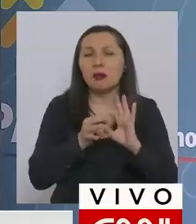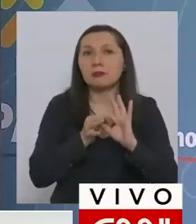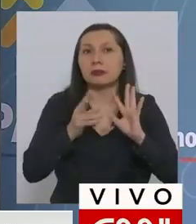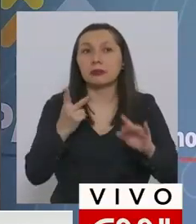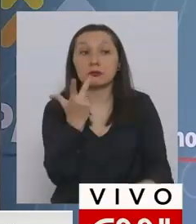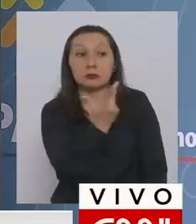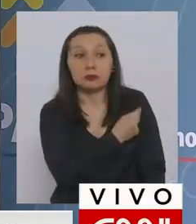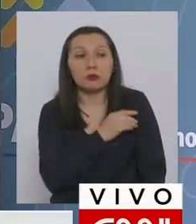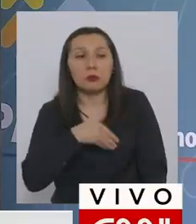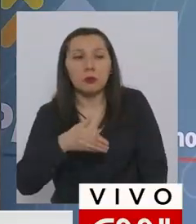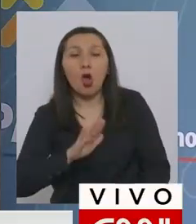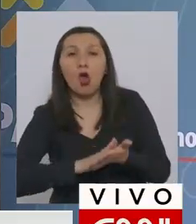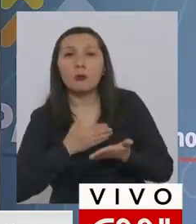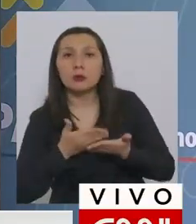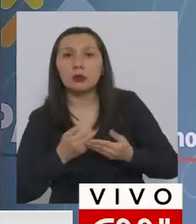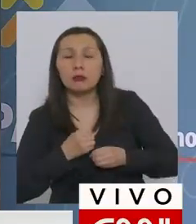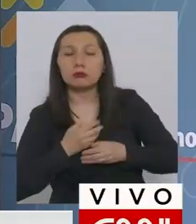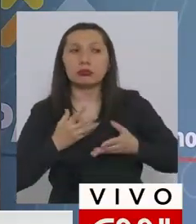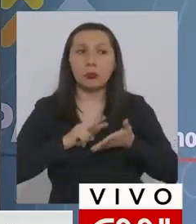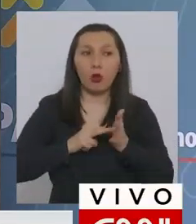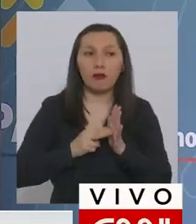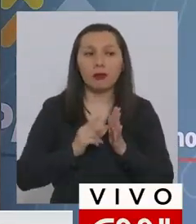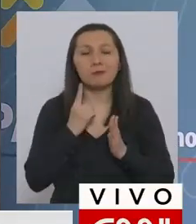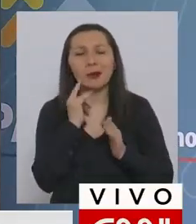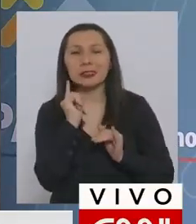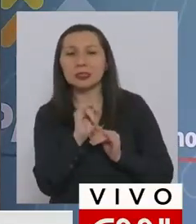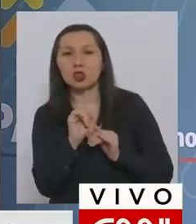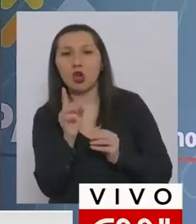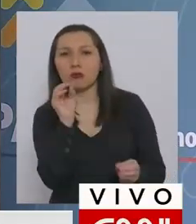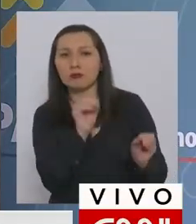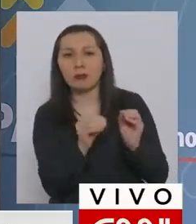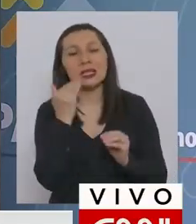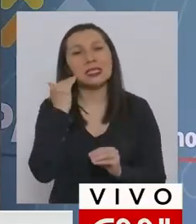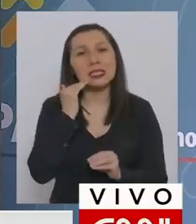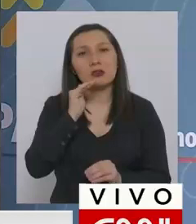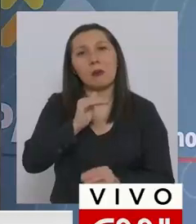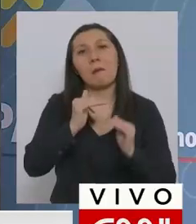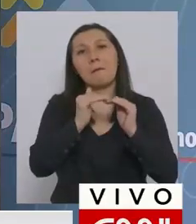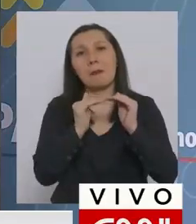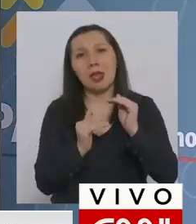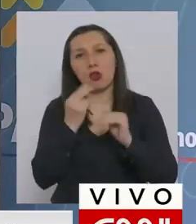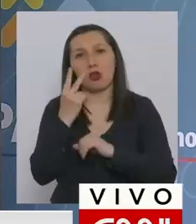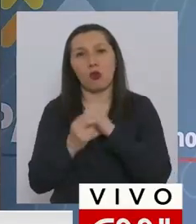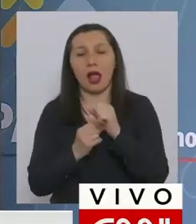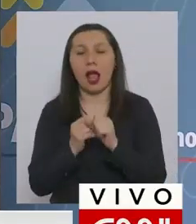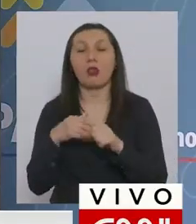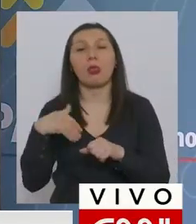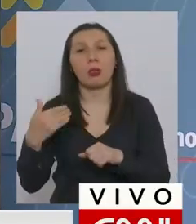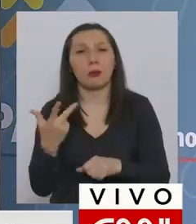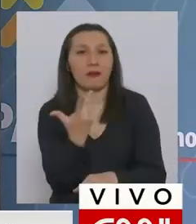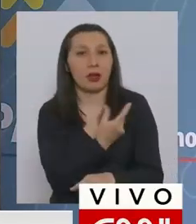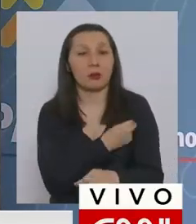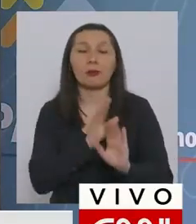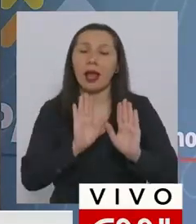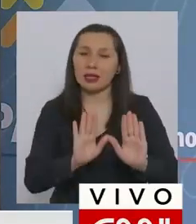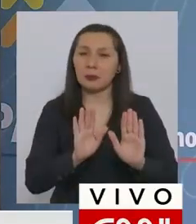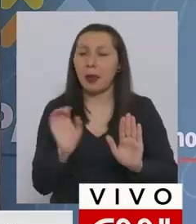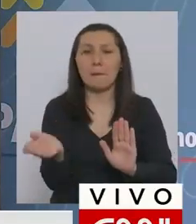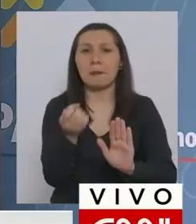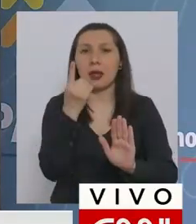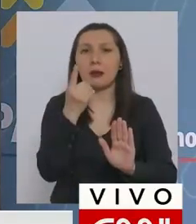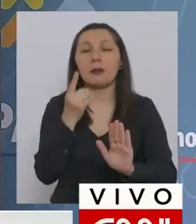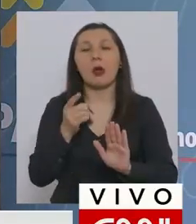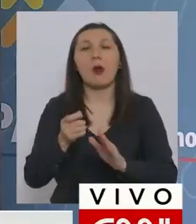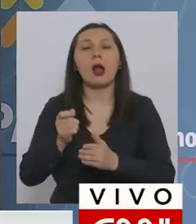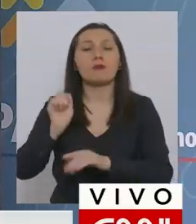3 años, primero que nada tenemos que tener más evidencia. No tenemos evidencia suficiente para poder comenzar en ese rango